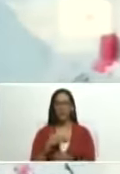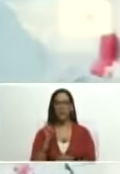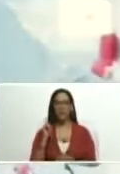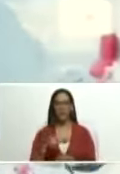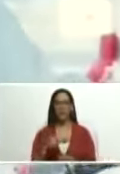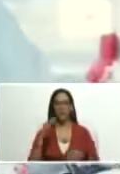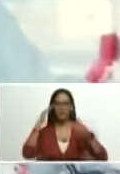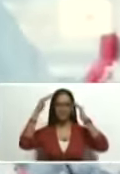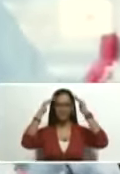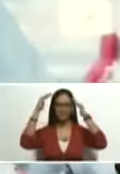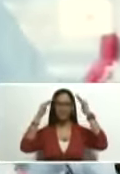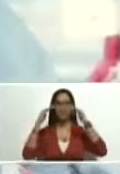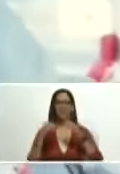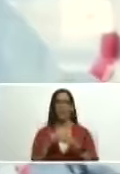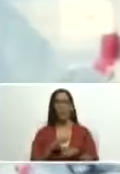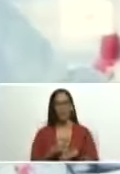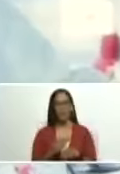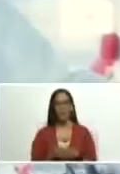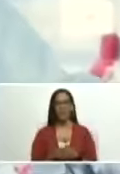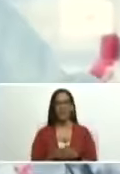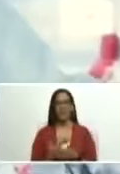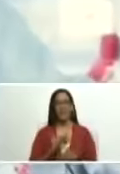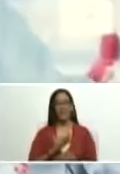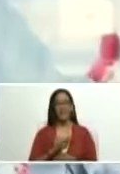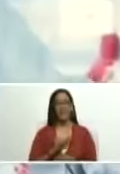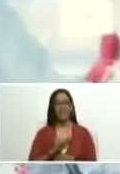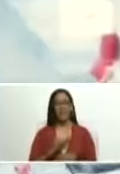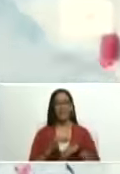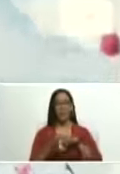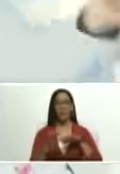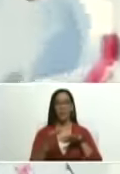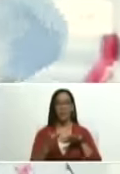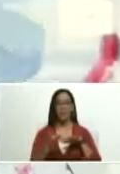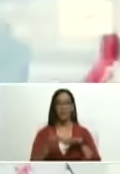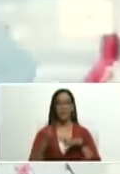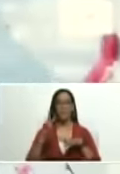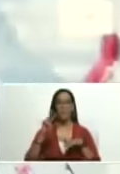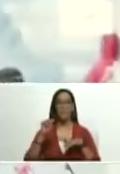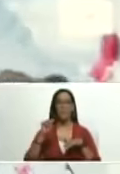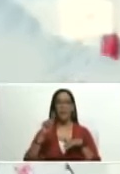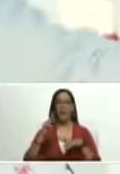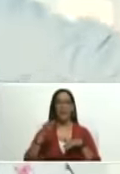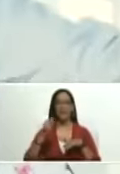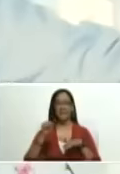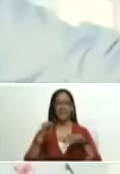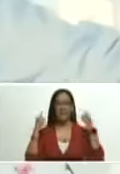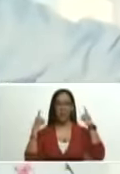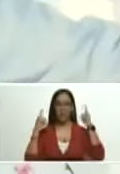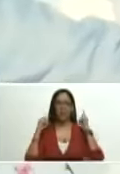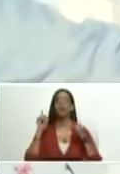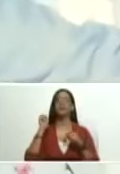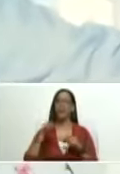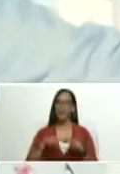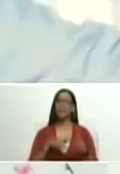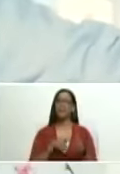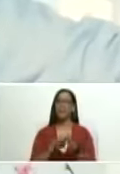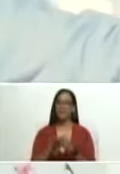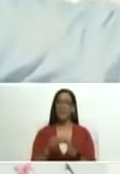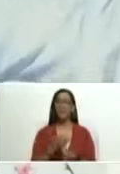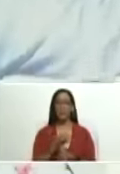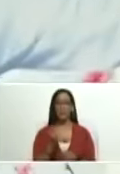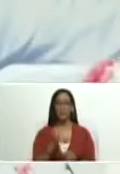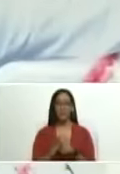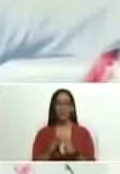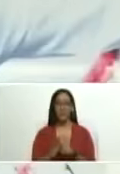me dieran un saludo porque la alcaldía del municipio Vargas en La Guaira también está avanzando una cantidad de